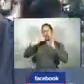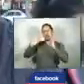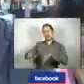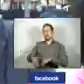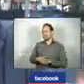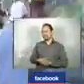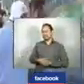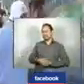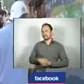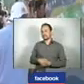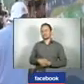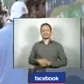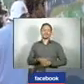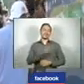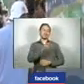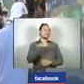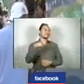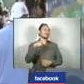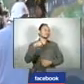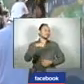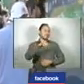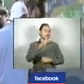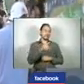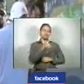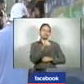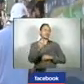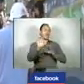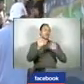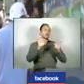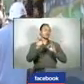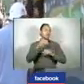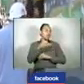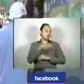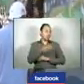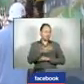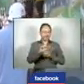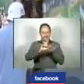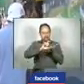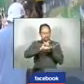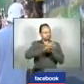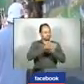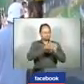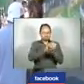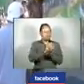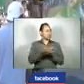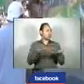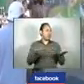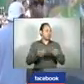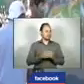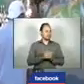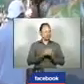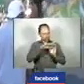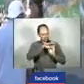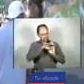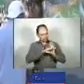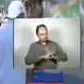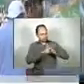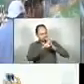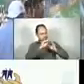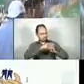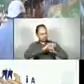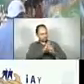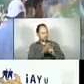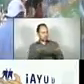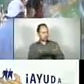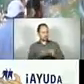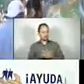bioseguridad. Siempre hay ciertas personas que no utilizan, no se echan alcohol gel, entonces no cumplen con las medidas de bioseguridad.